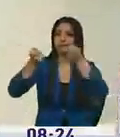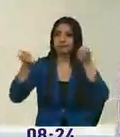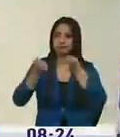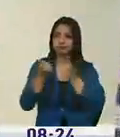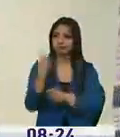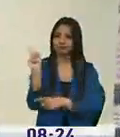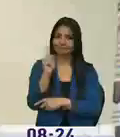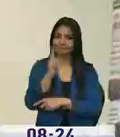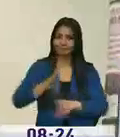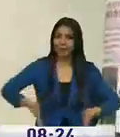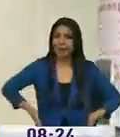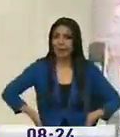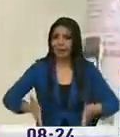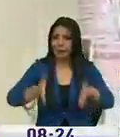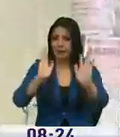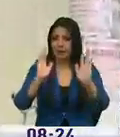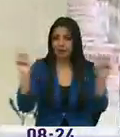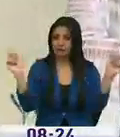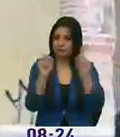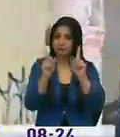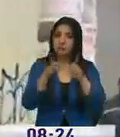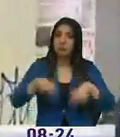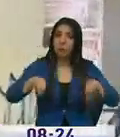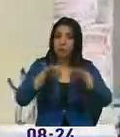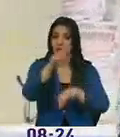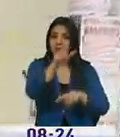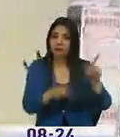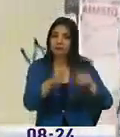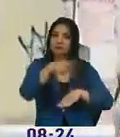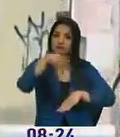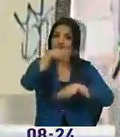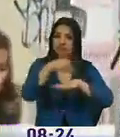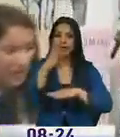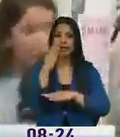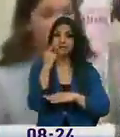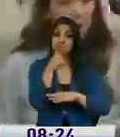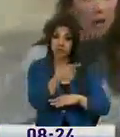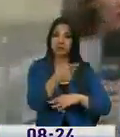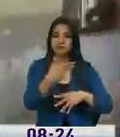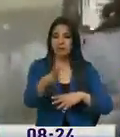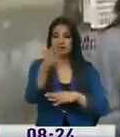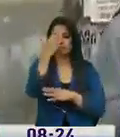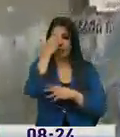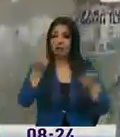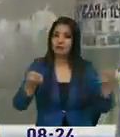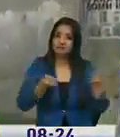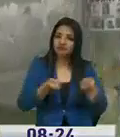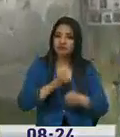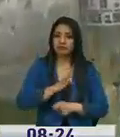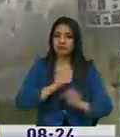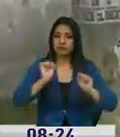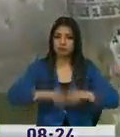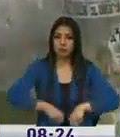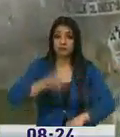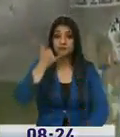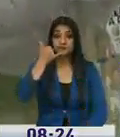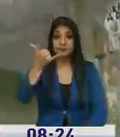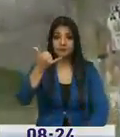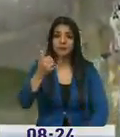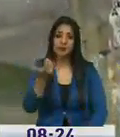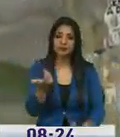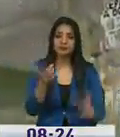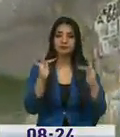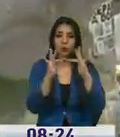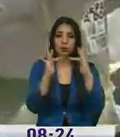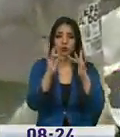en la vía pública, puesto que hay personas expertas para el efecto. Así que, como lo hemos oído, se pueden comunicar por redes sociales